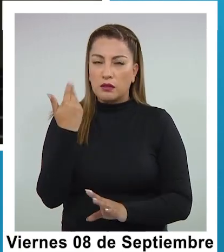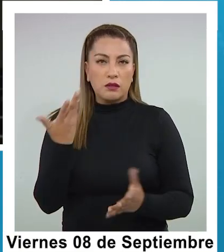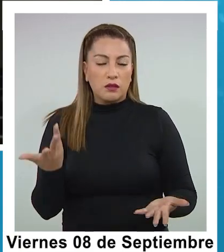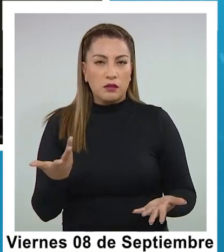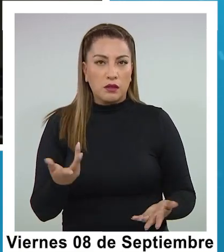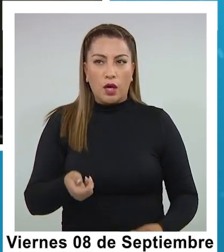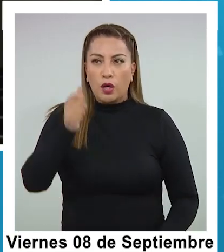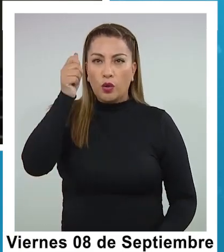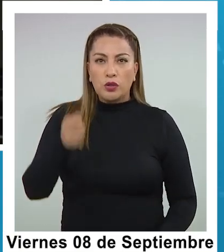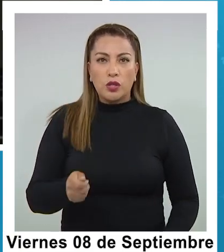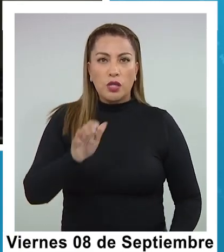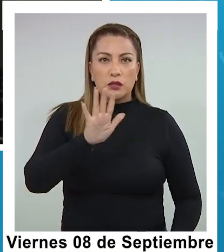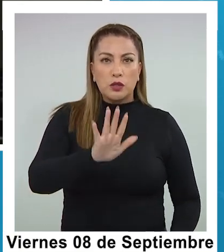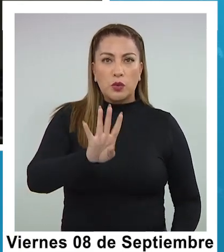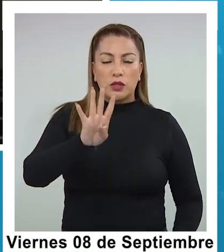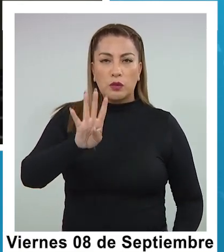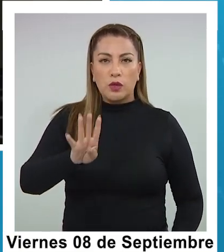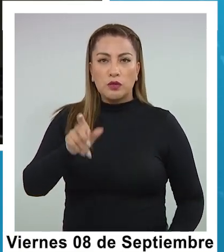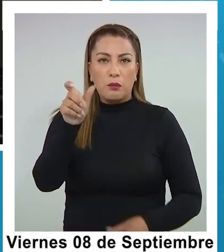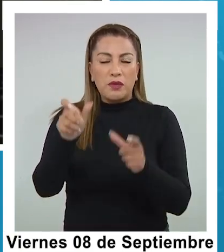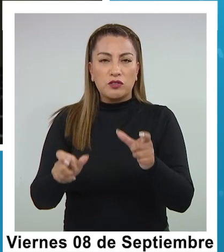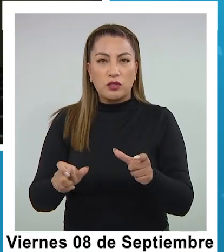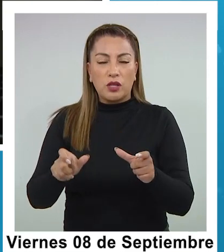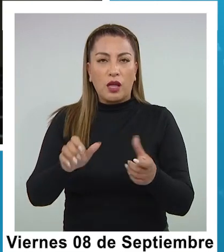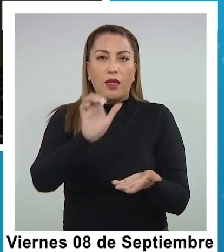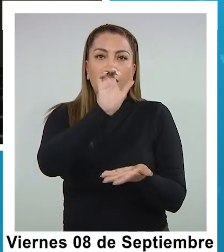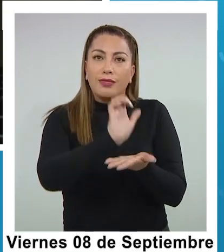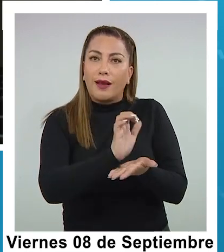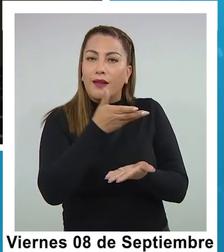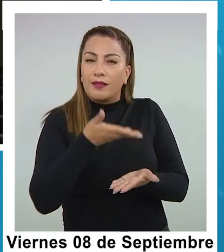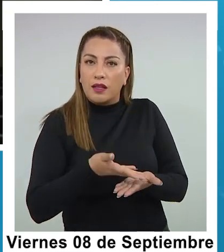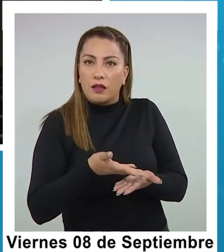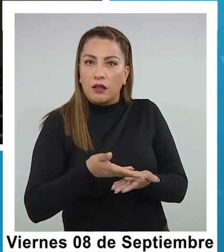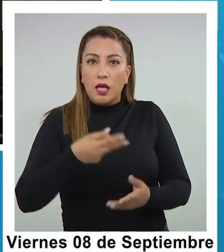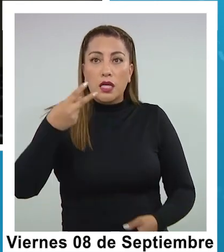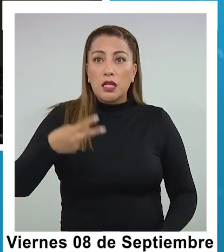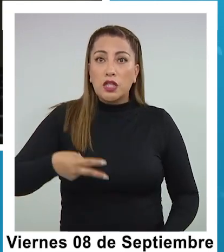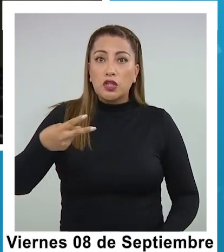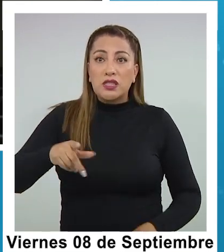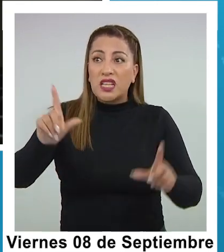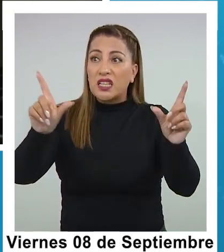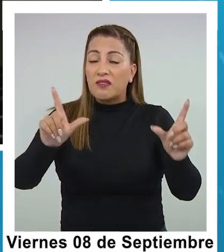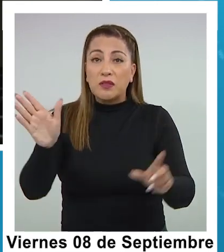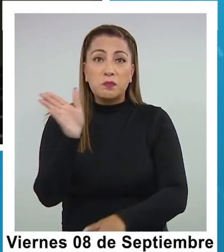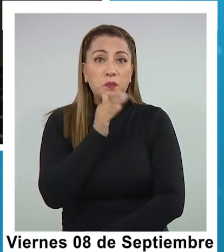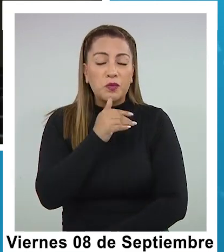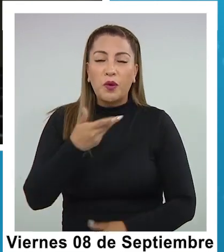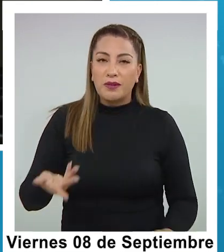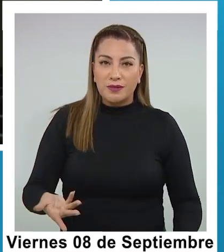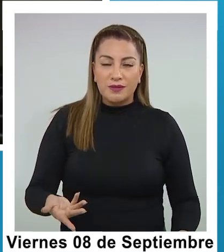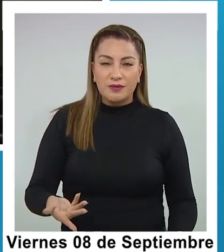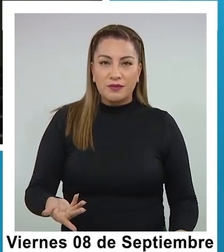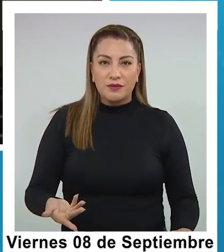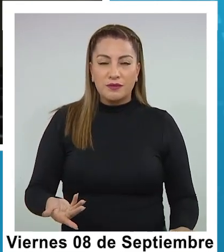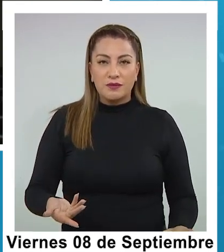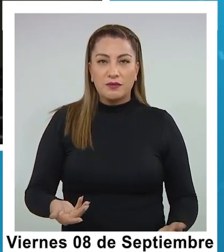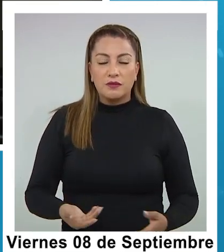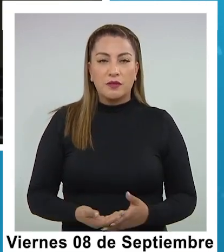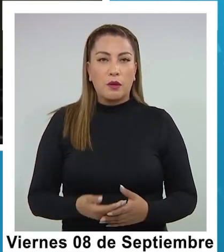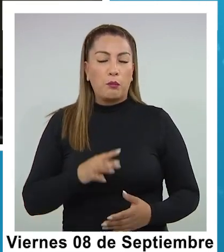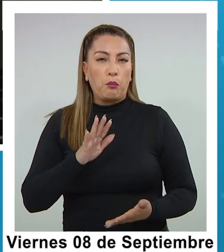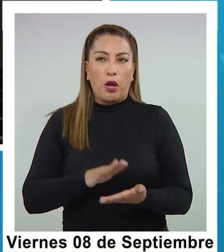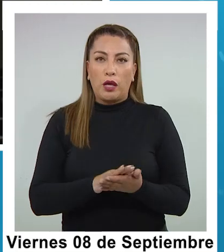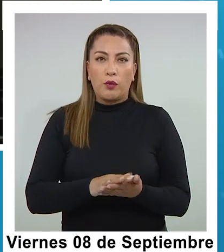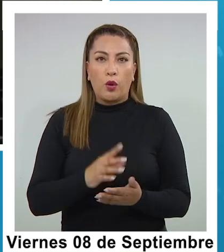fueron condenados 54 agentes del Estado y eso no fue noticia para ninguna parte. Entonces yo ahí tengo una doble lectura. La